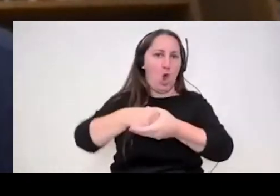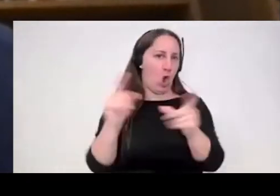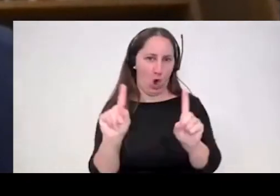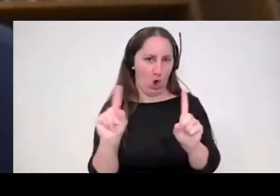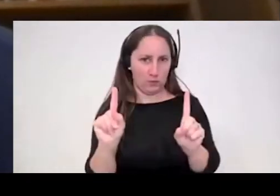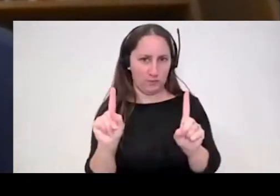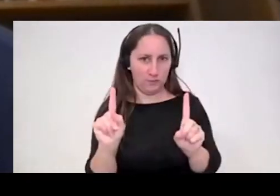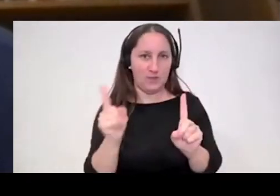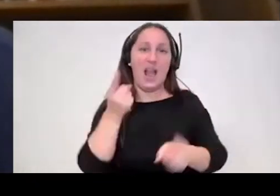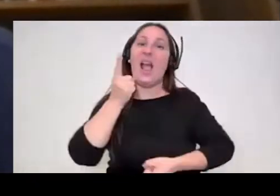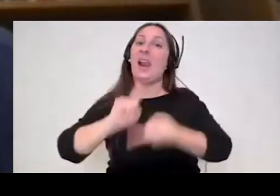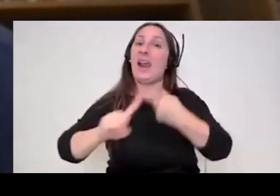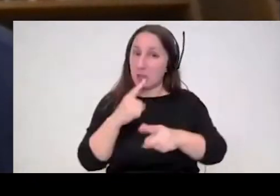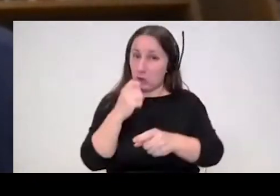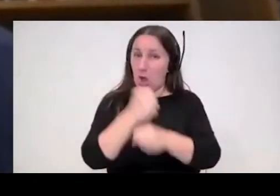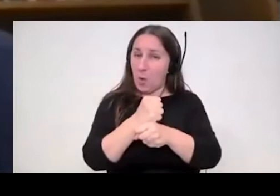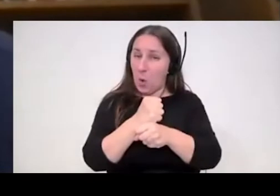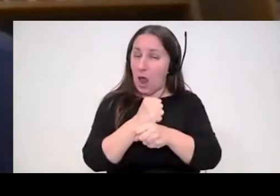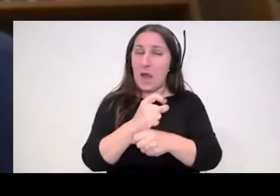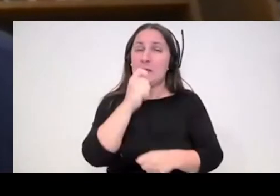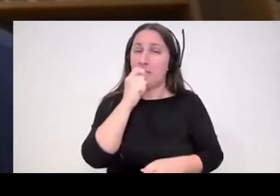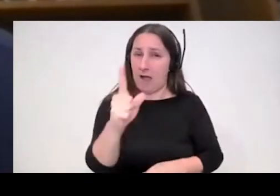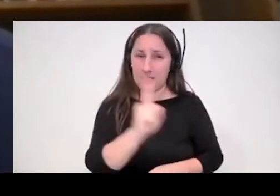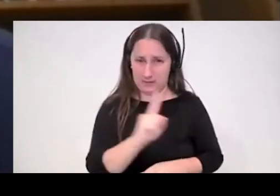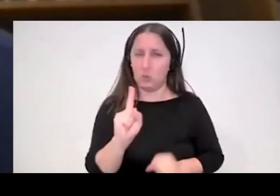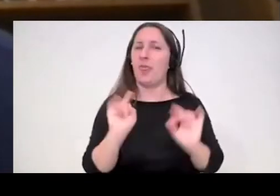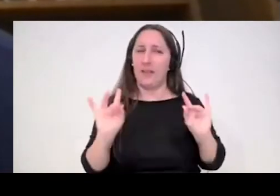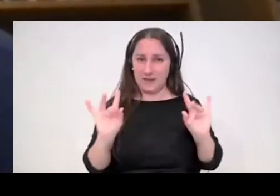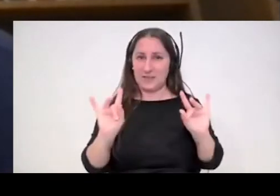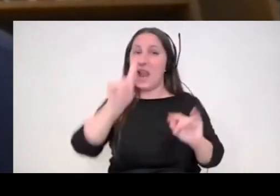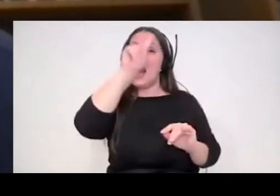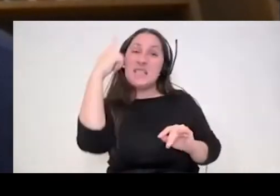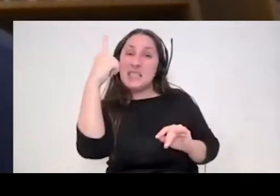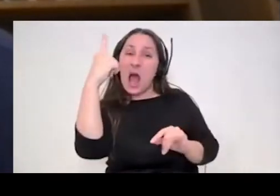Las relaciones laborales son complejas. Entonces, el Estado siempre regula.